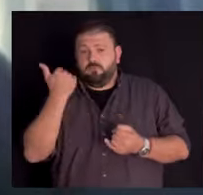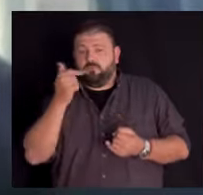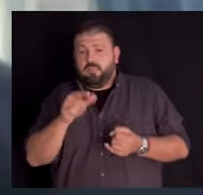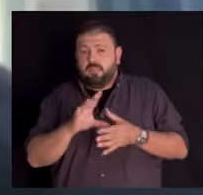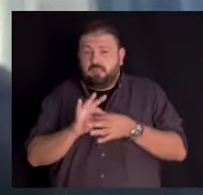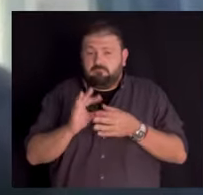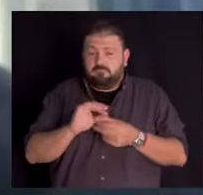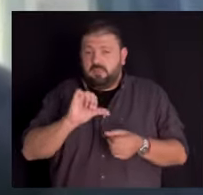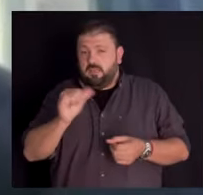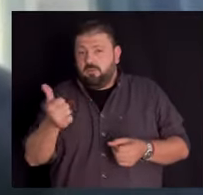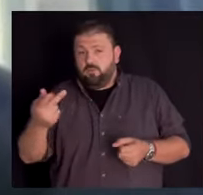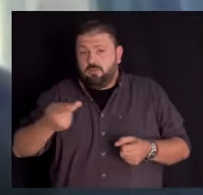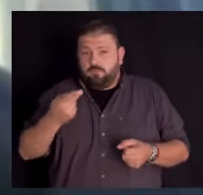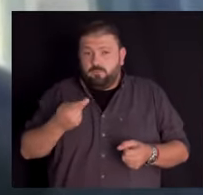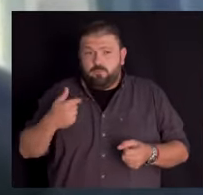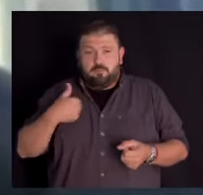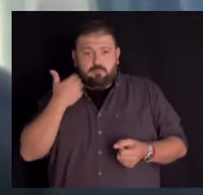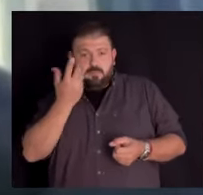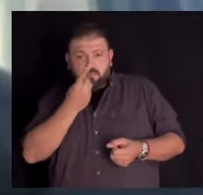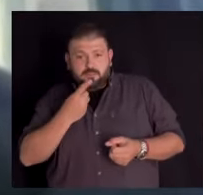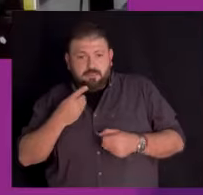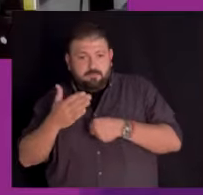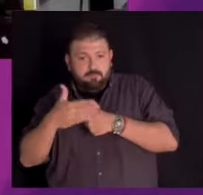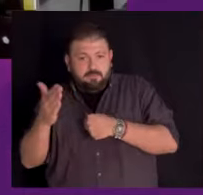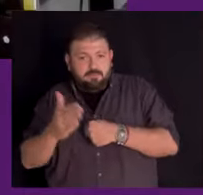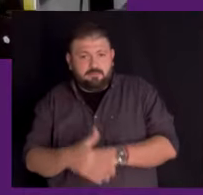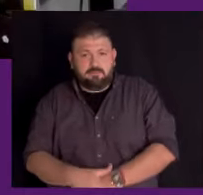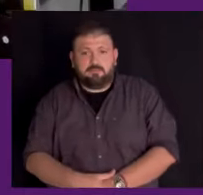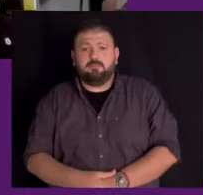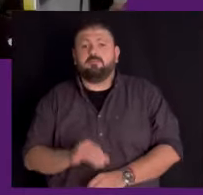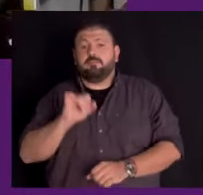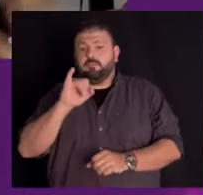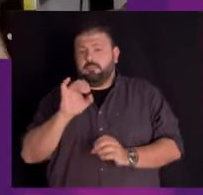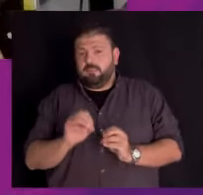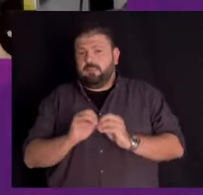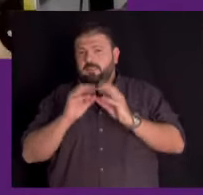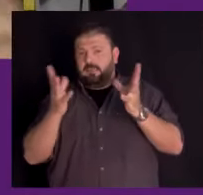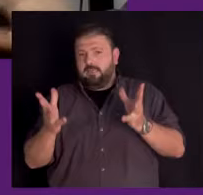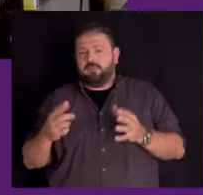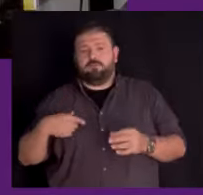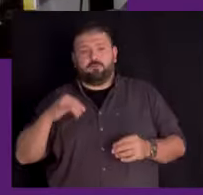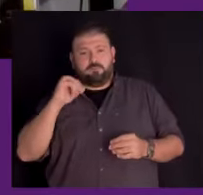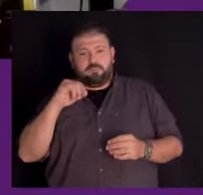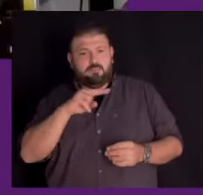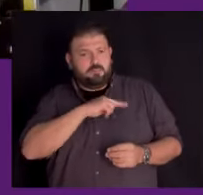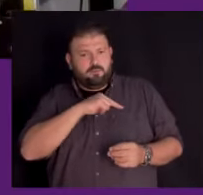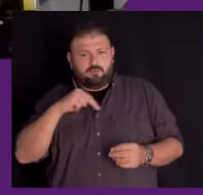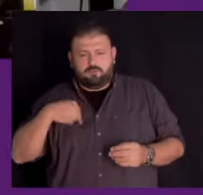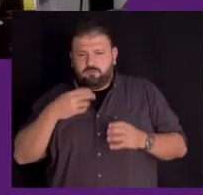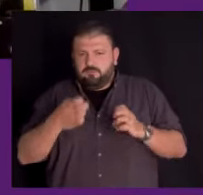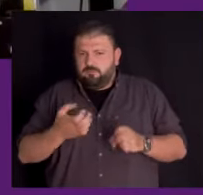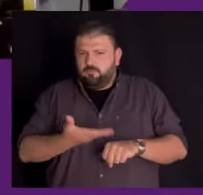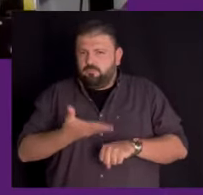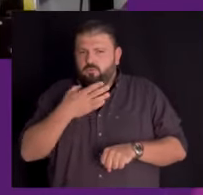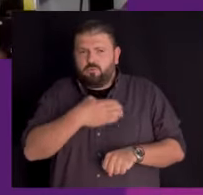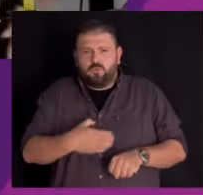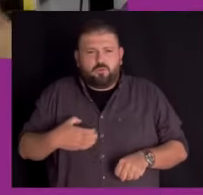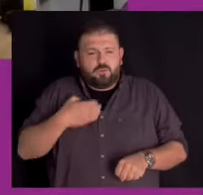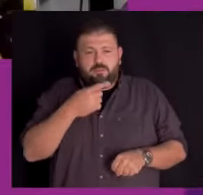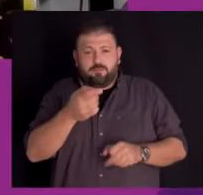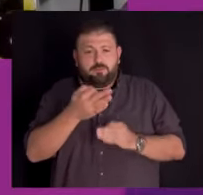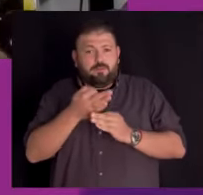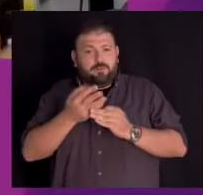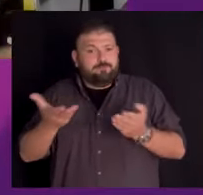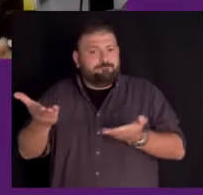alguna pregunta o algo. Al contrario, doctor, estamos fascinados con todo lo que nos estás compartiendo y